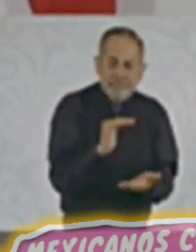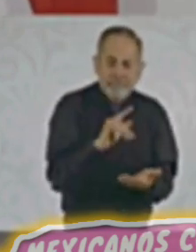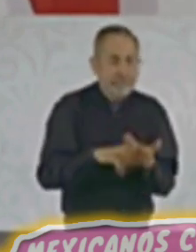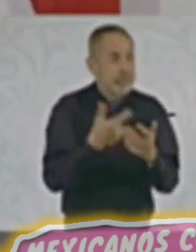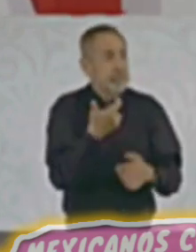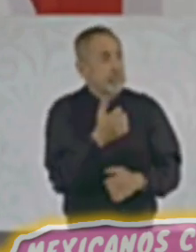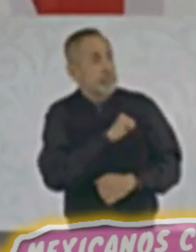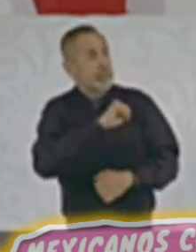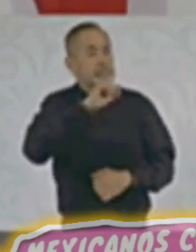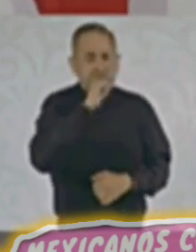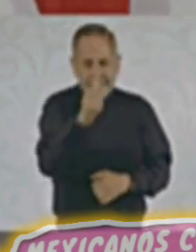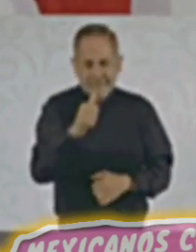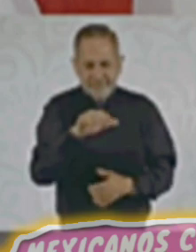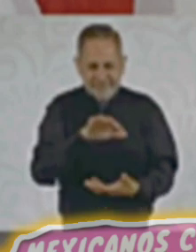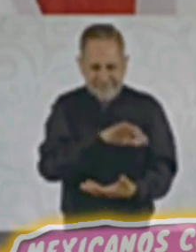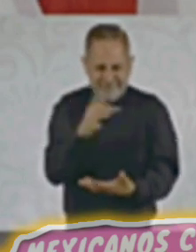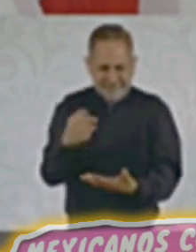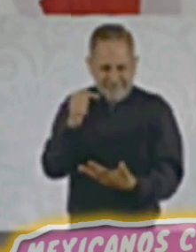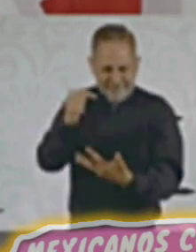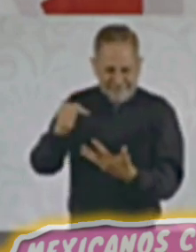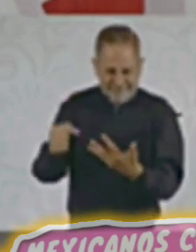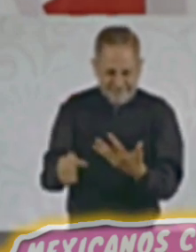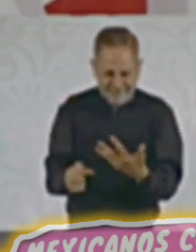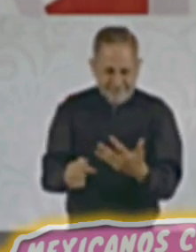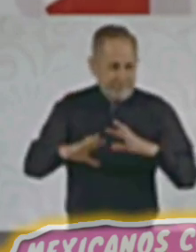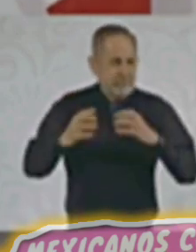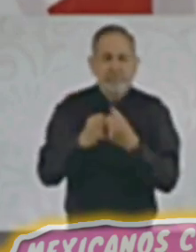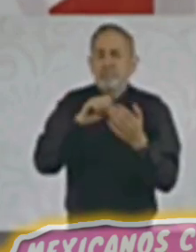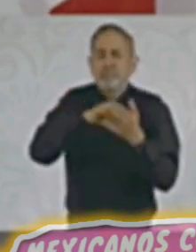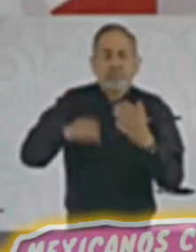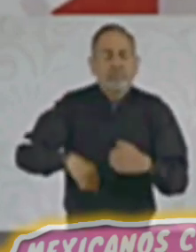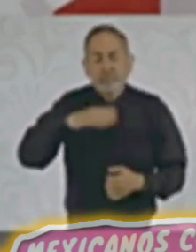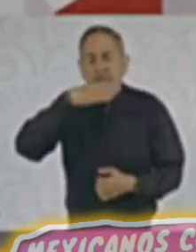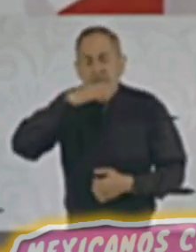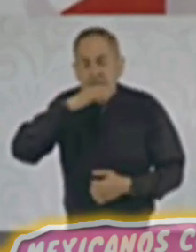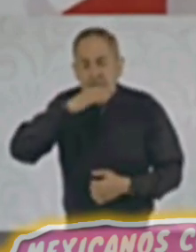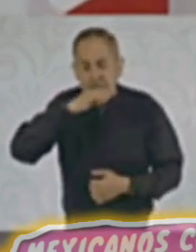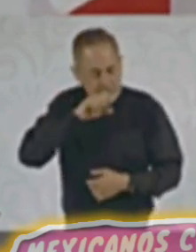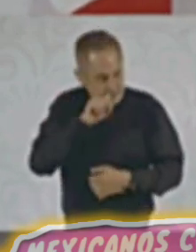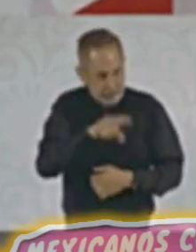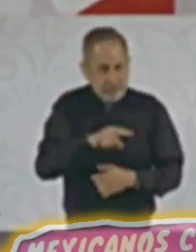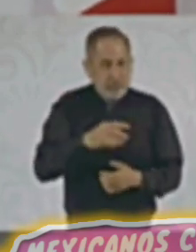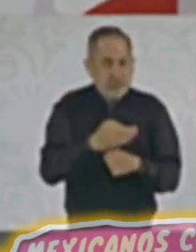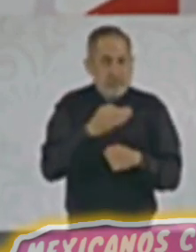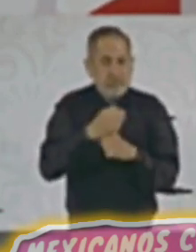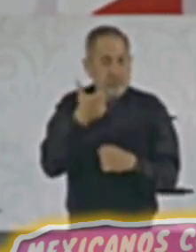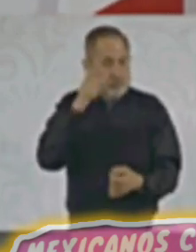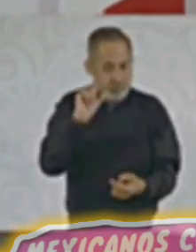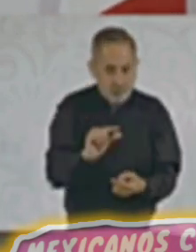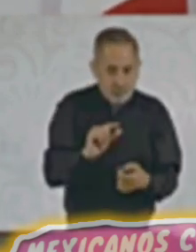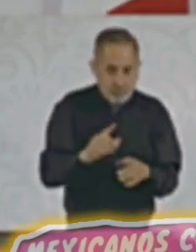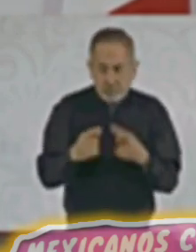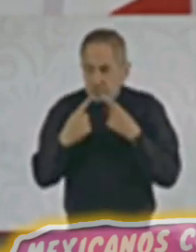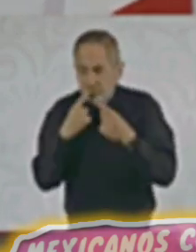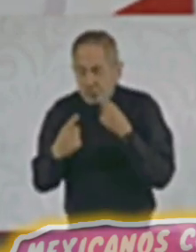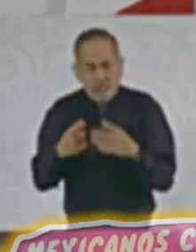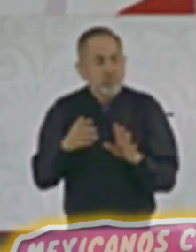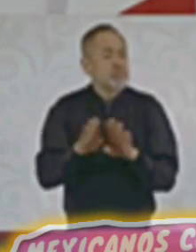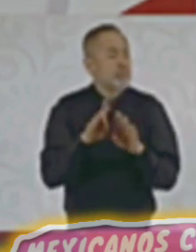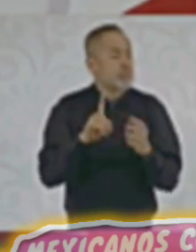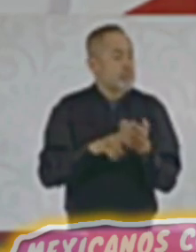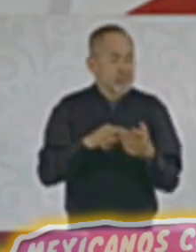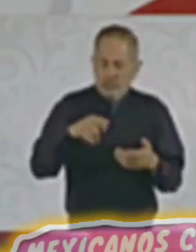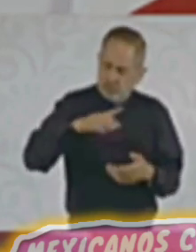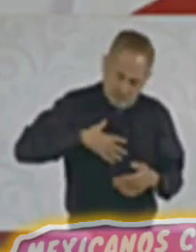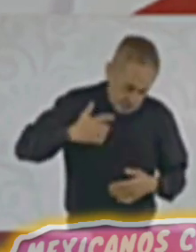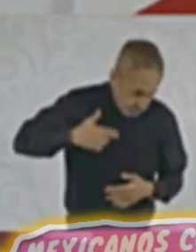aumente. El precio del maíz está bajo, ya se definieron los precios de